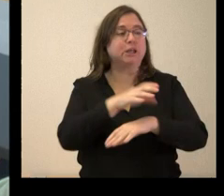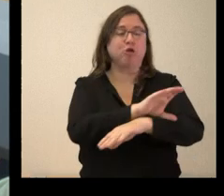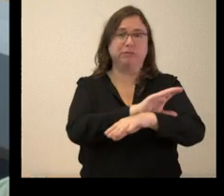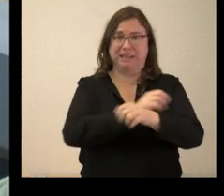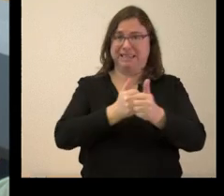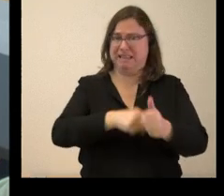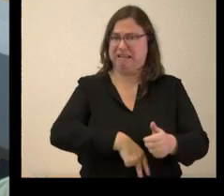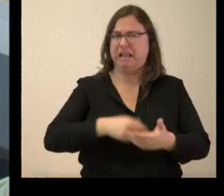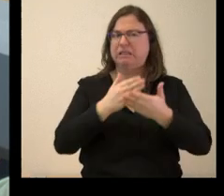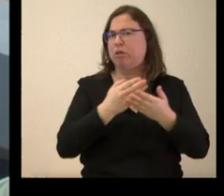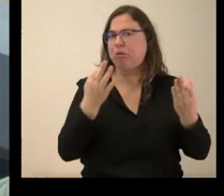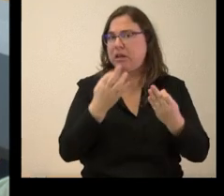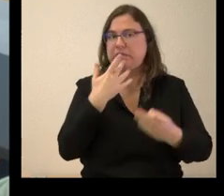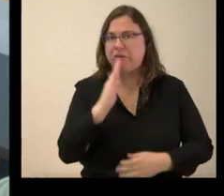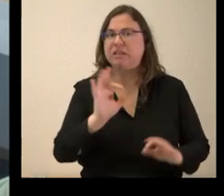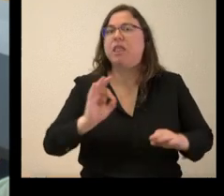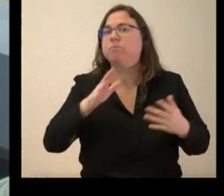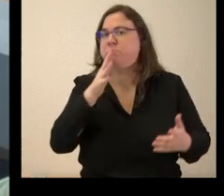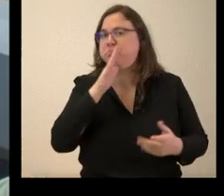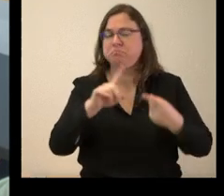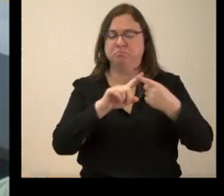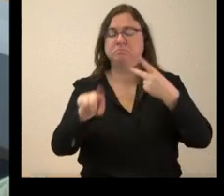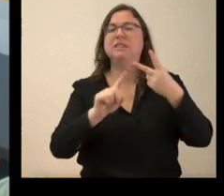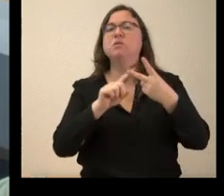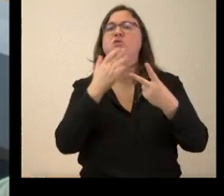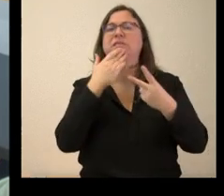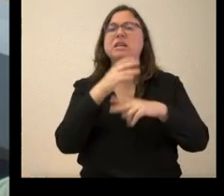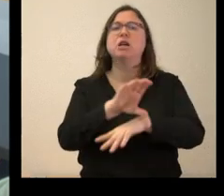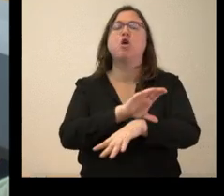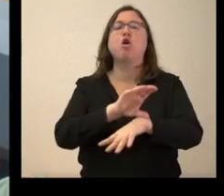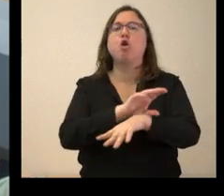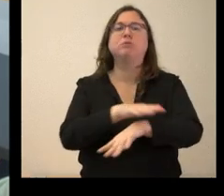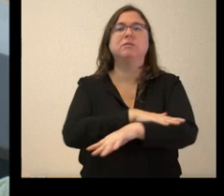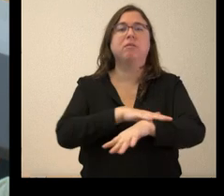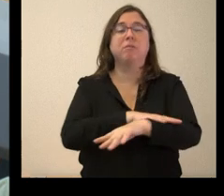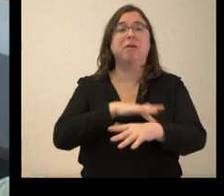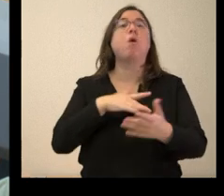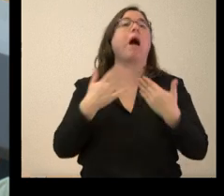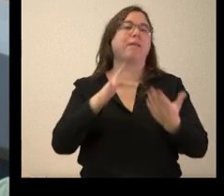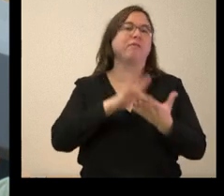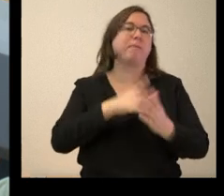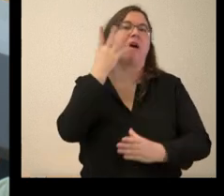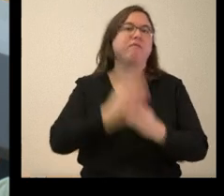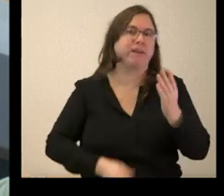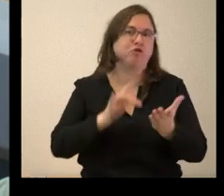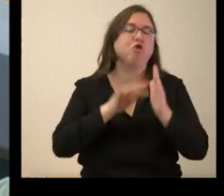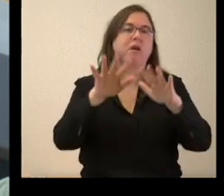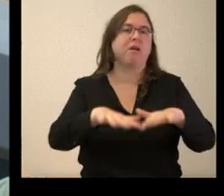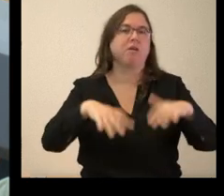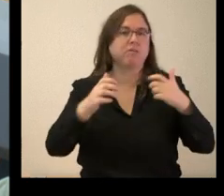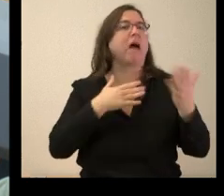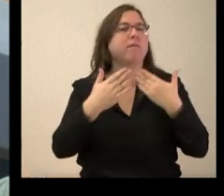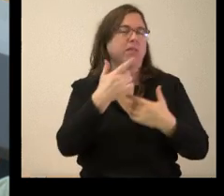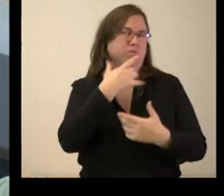eso Por una parte y por otra parte si en el consejo de gobierno se ha abordado el error que ocurrieron las Cortes y si nos puede comentar un poco